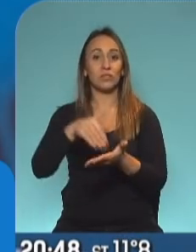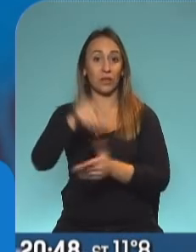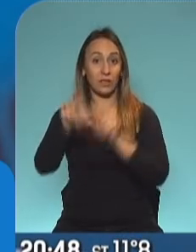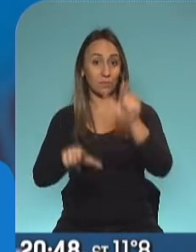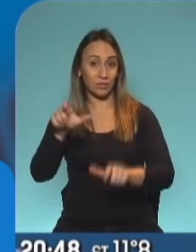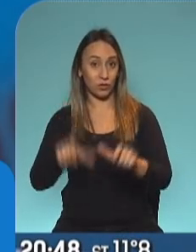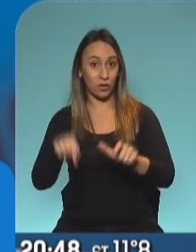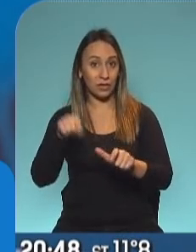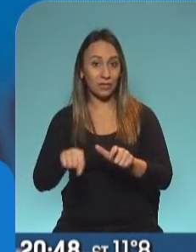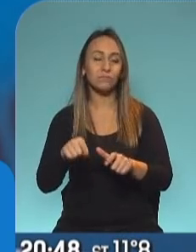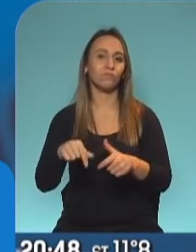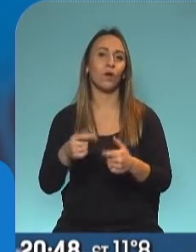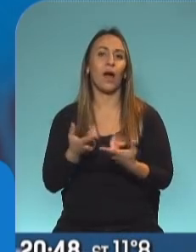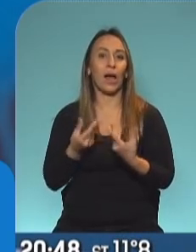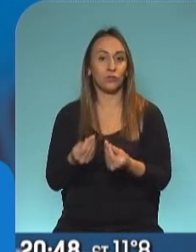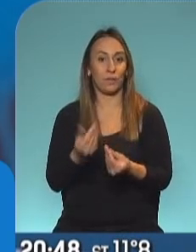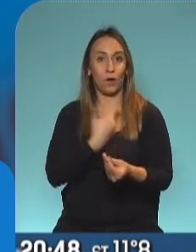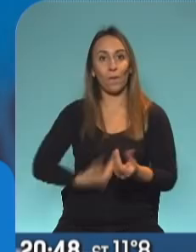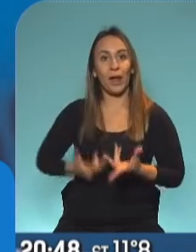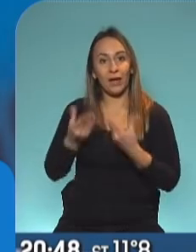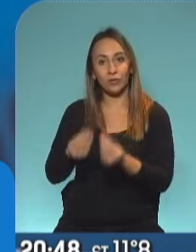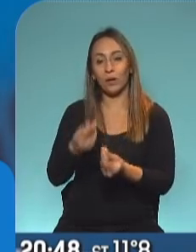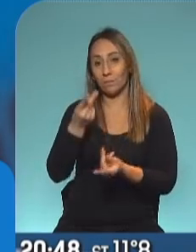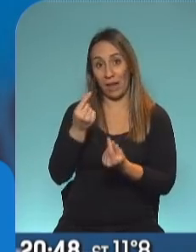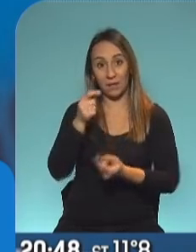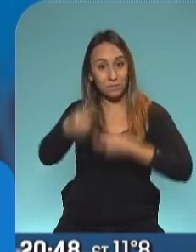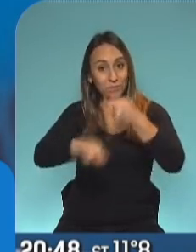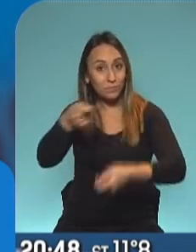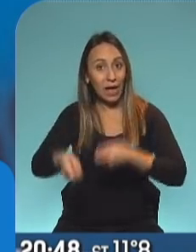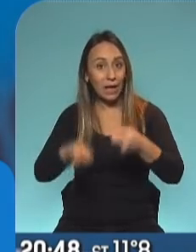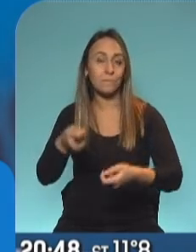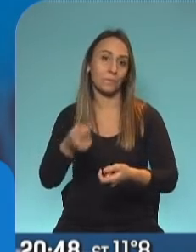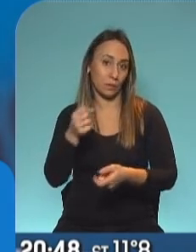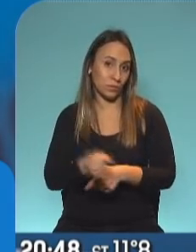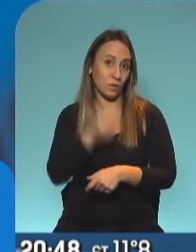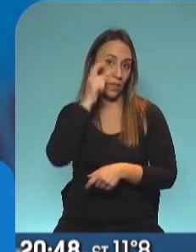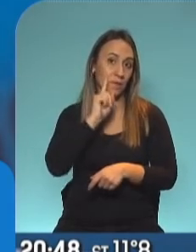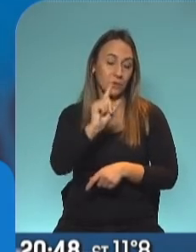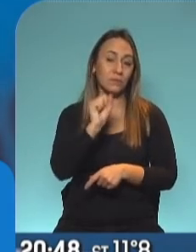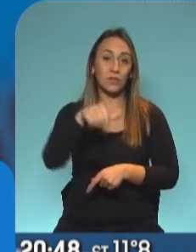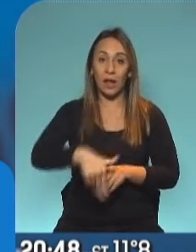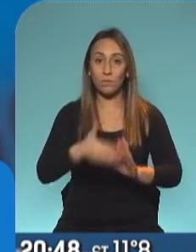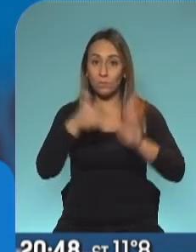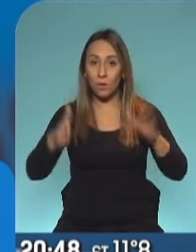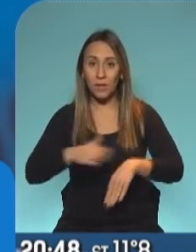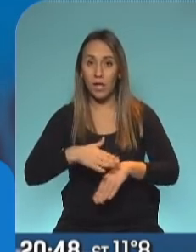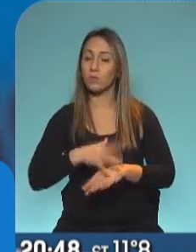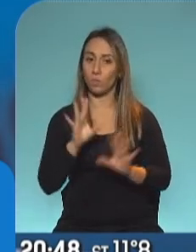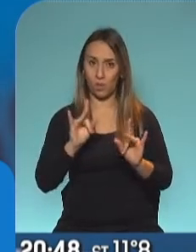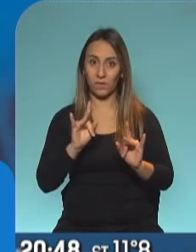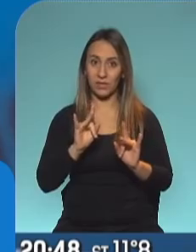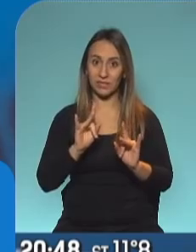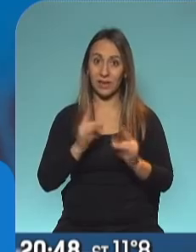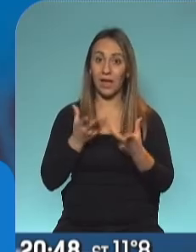no solo de tener esta ayuda del gobierno, como decía, tan importante porque son 10.000 pesos en este tiempo tan difícil, sino que